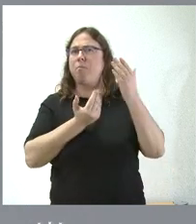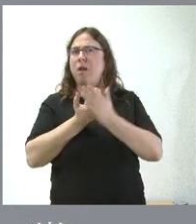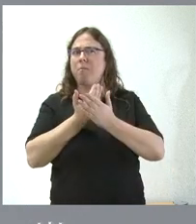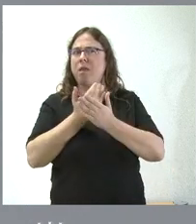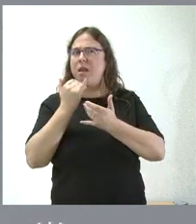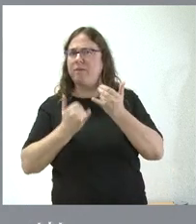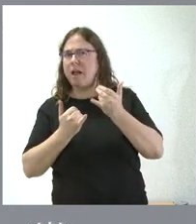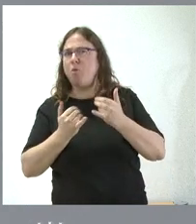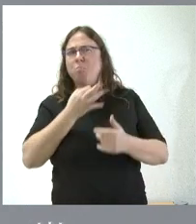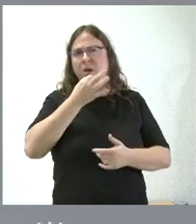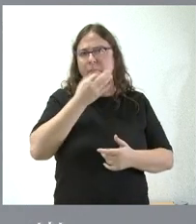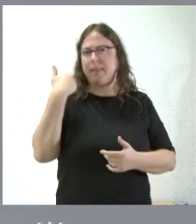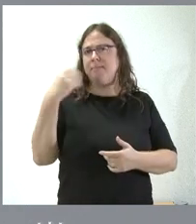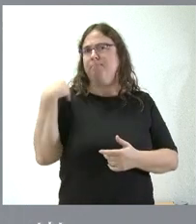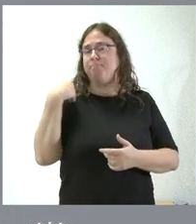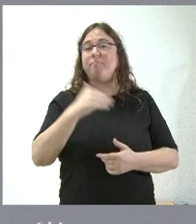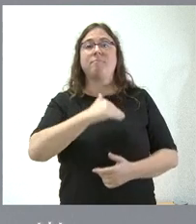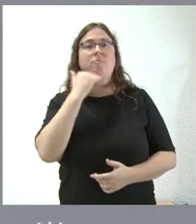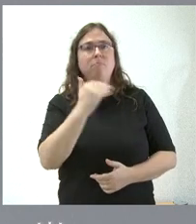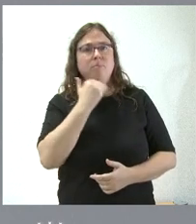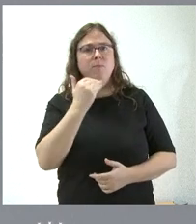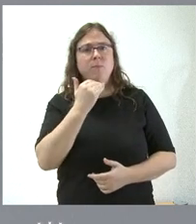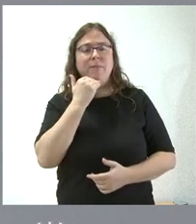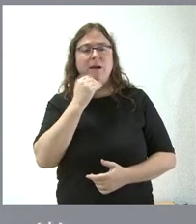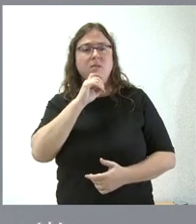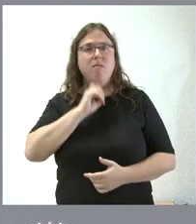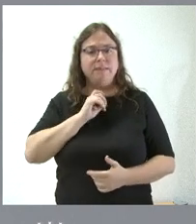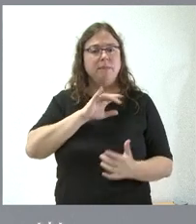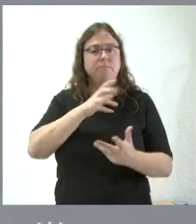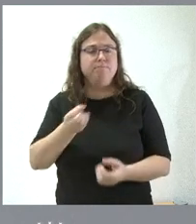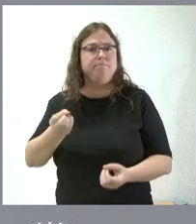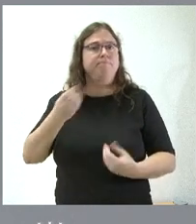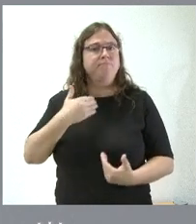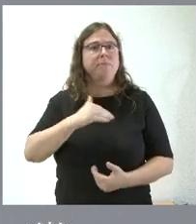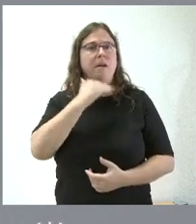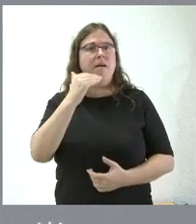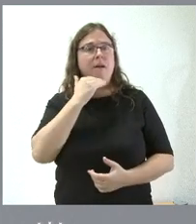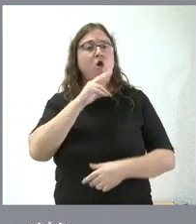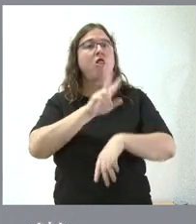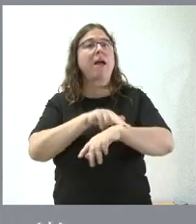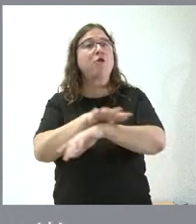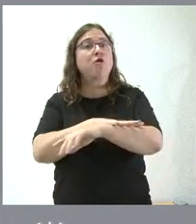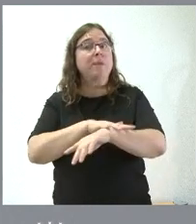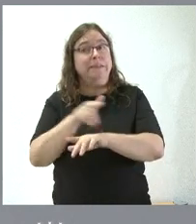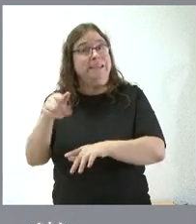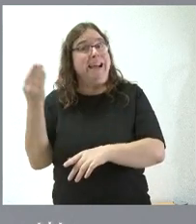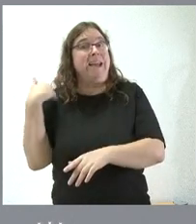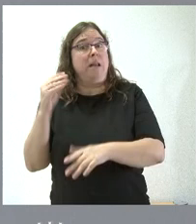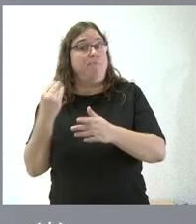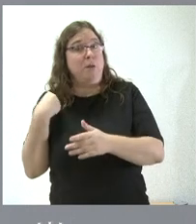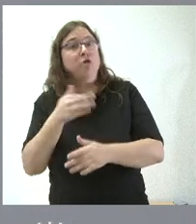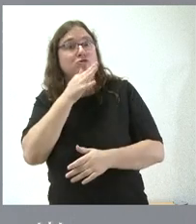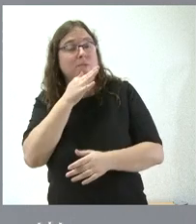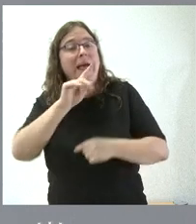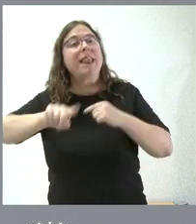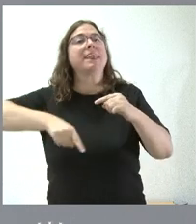al principio de la tarde si habíamos tenido alguna comunicación por parte de la delegación del gobierno ese momento todavía no Pero luego ya sí